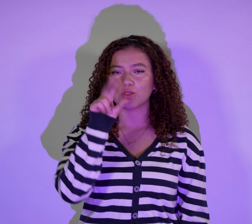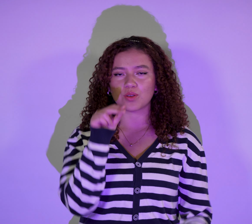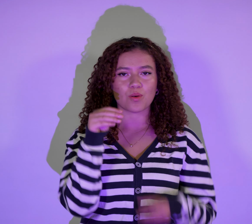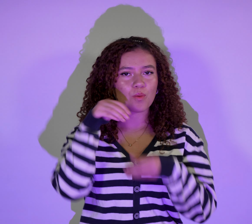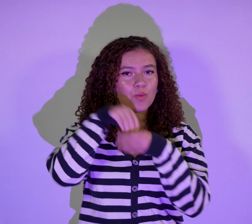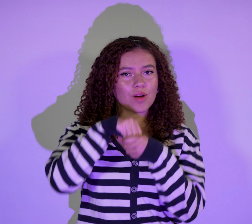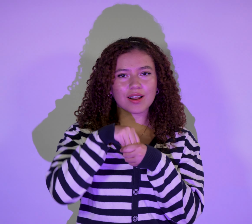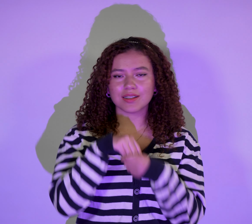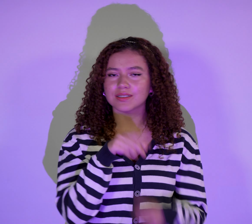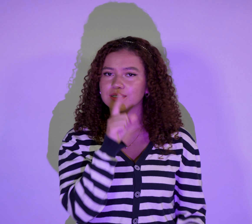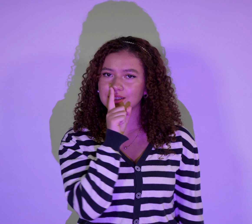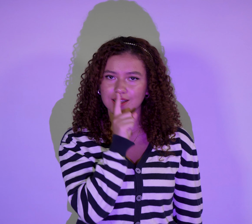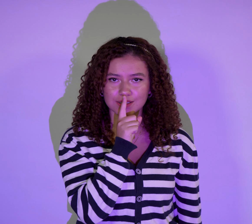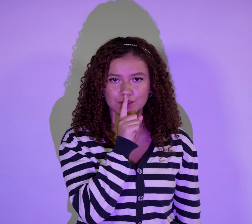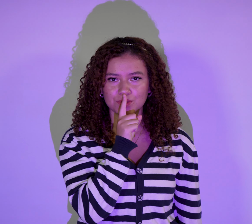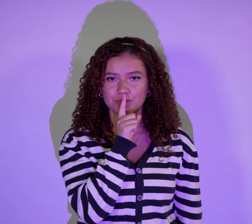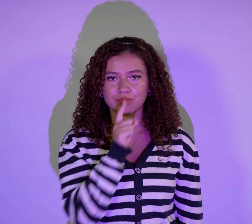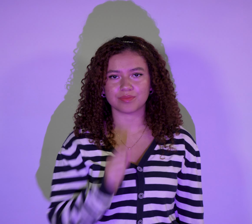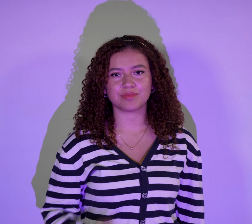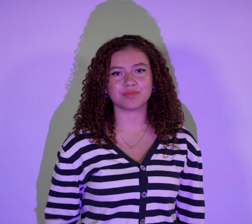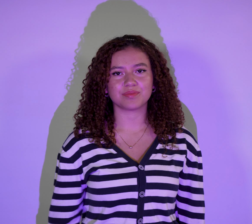No guardes silencio.